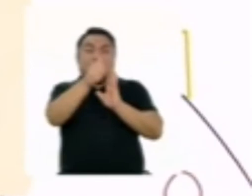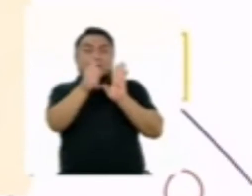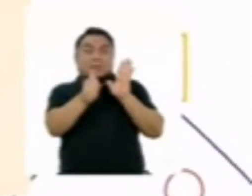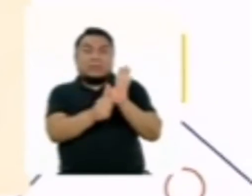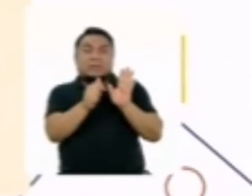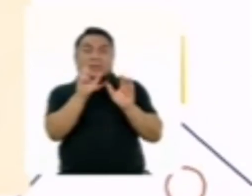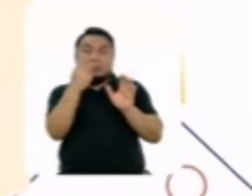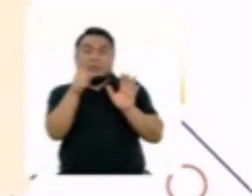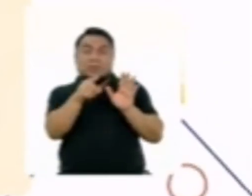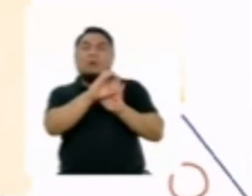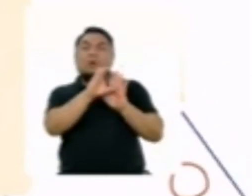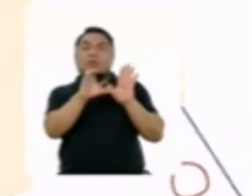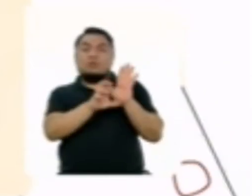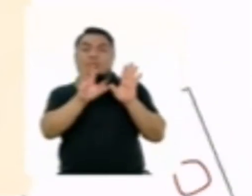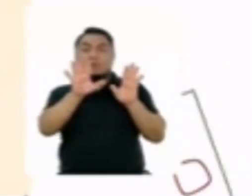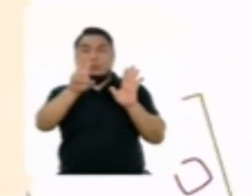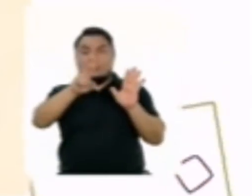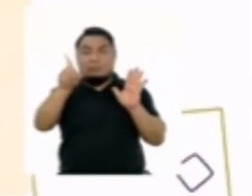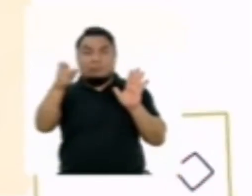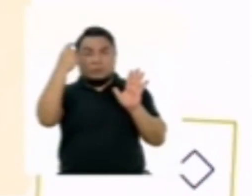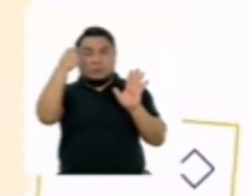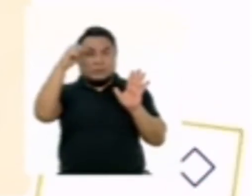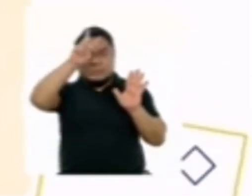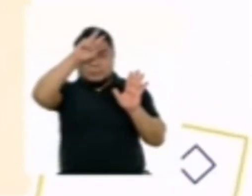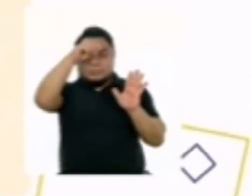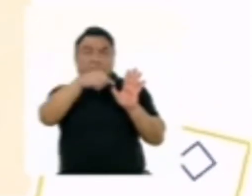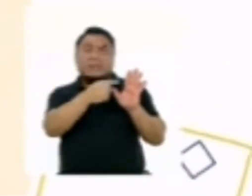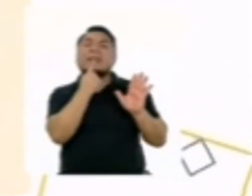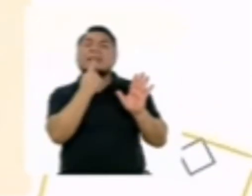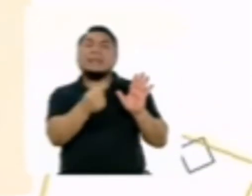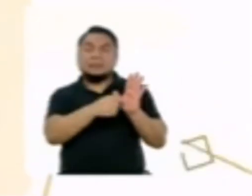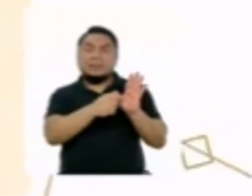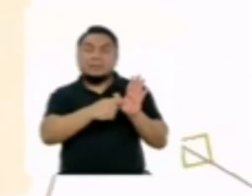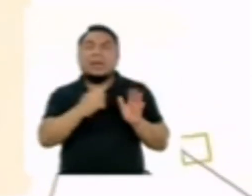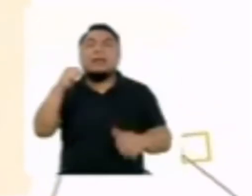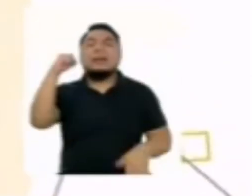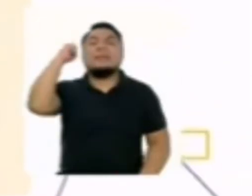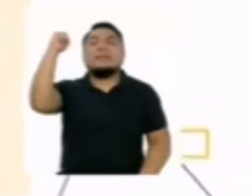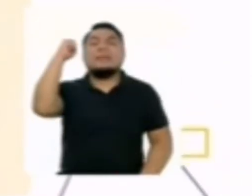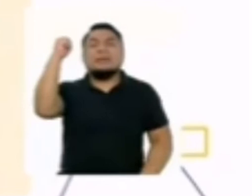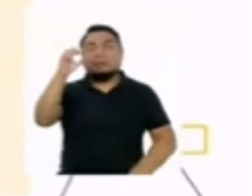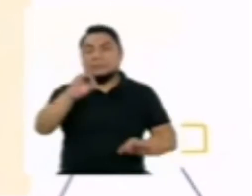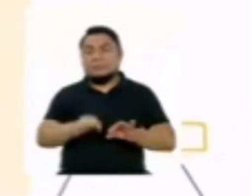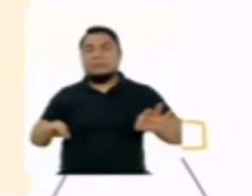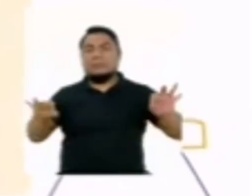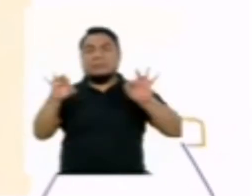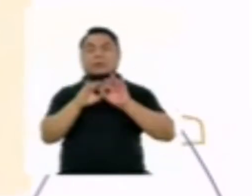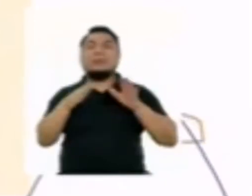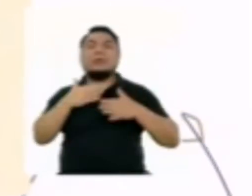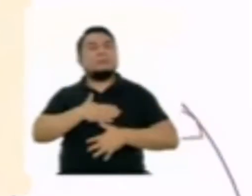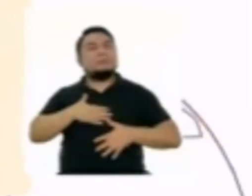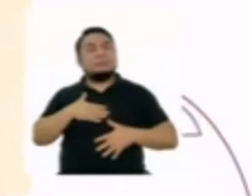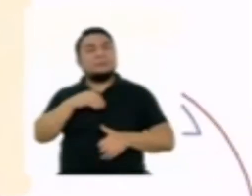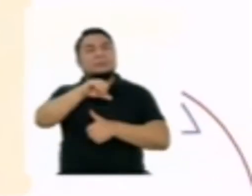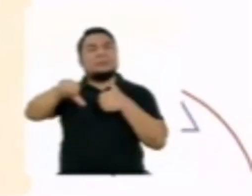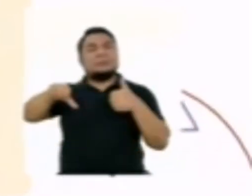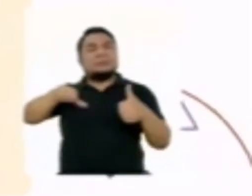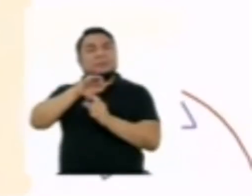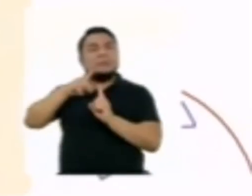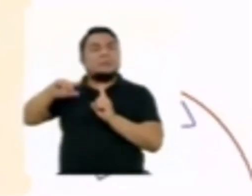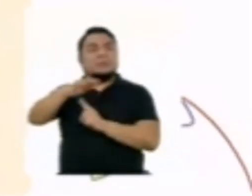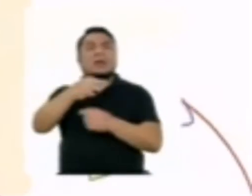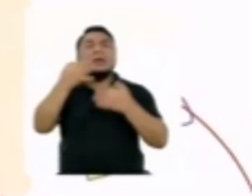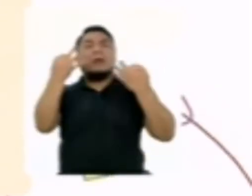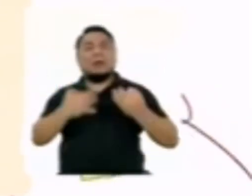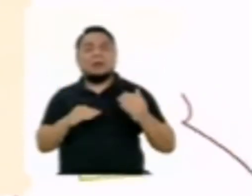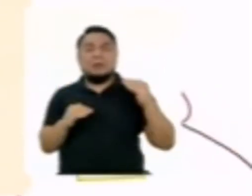artículo 2 de la Constitución Política del Perú declara el derecho fundamental a gozar de un ambiente adecuado